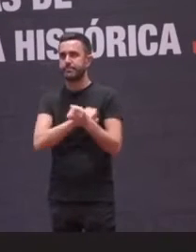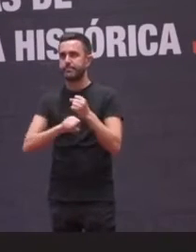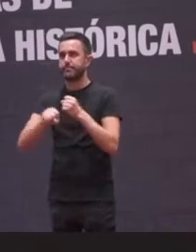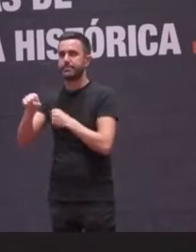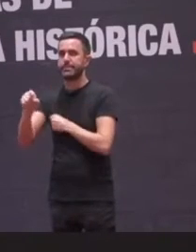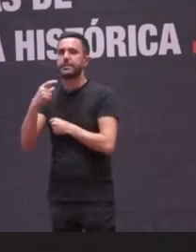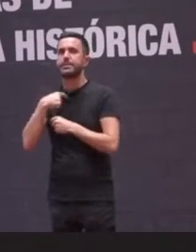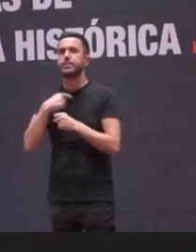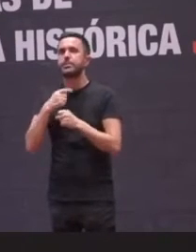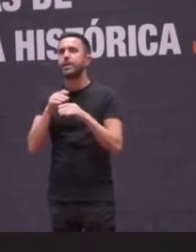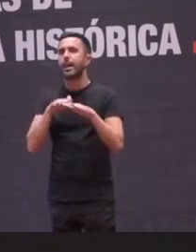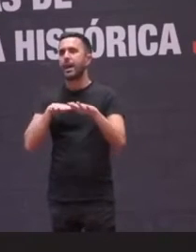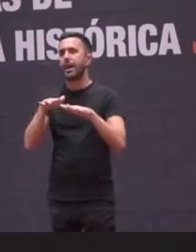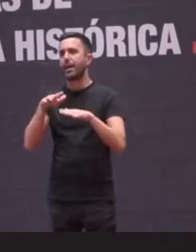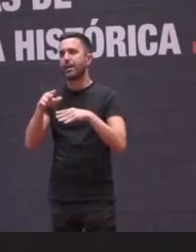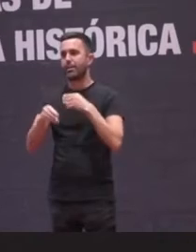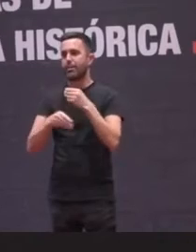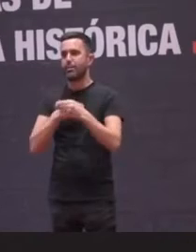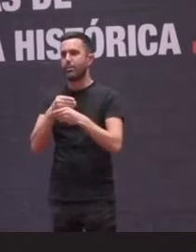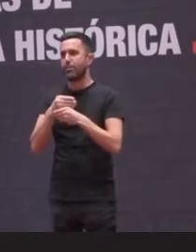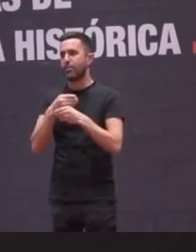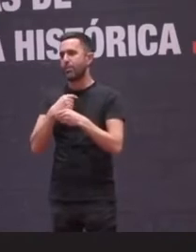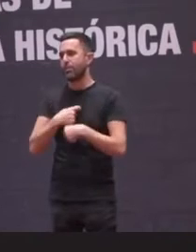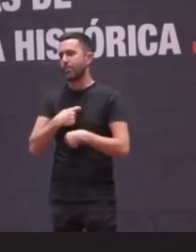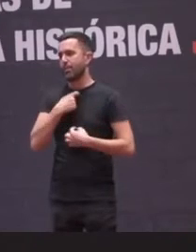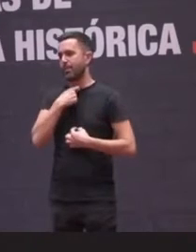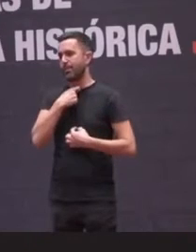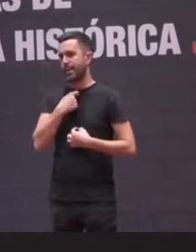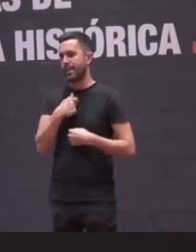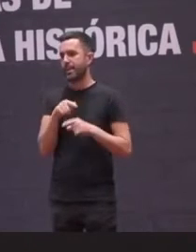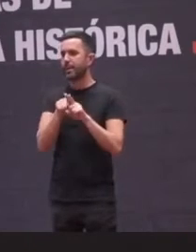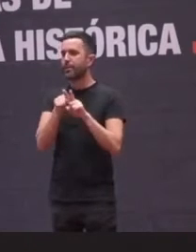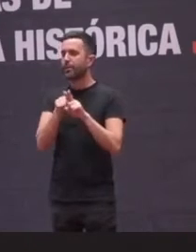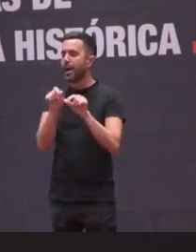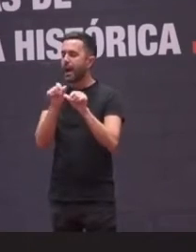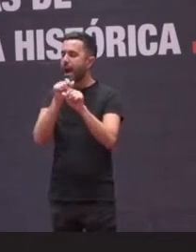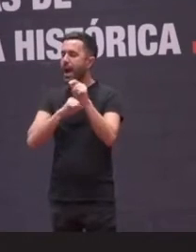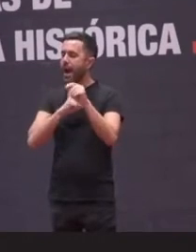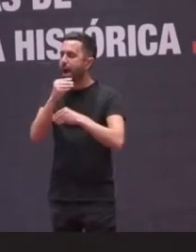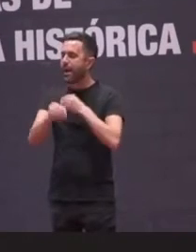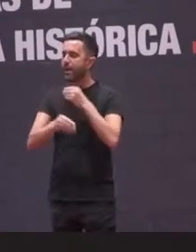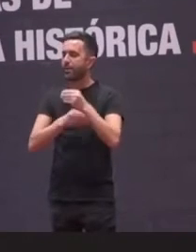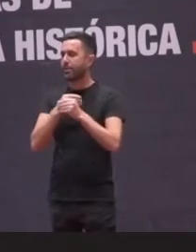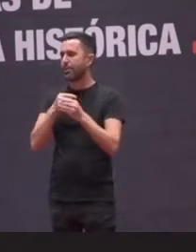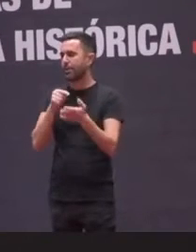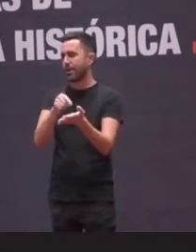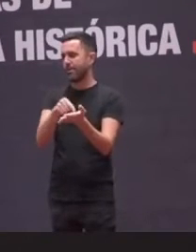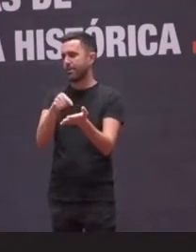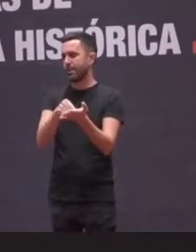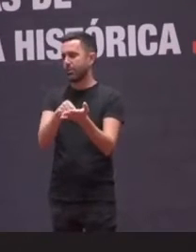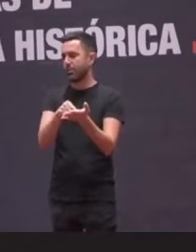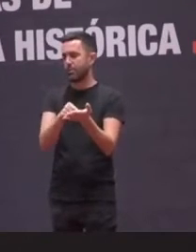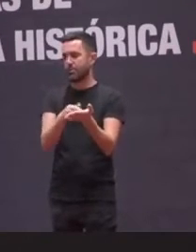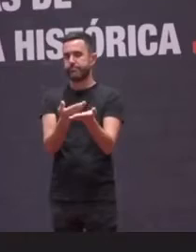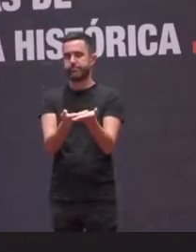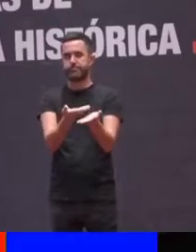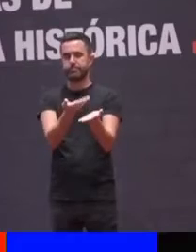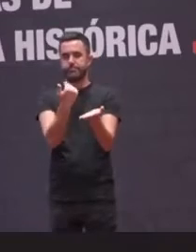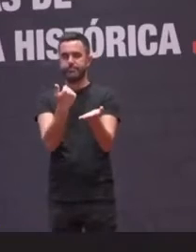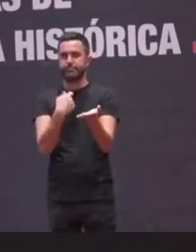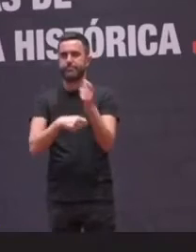civil, que foi o que planteamos nun primeiro momento no informe, é unha acción reivindicatoria. Reivindico un ben que é